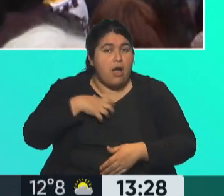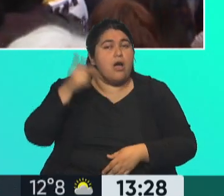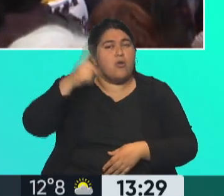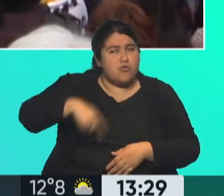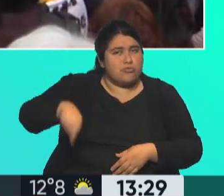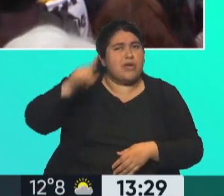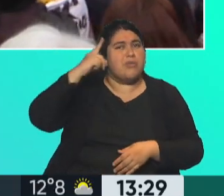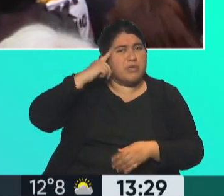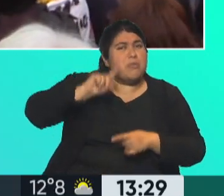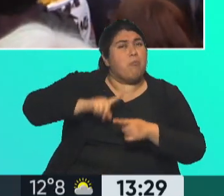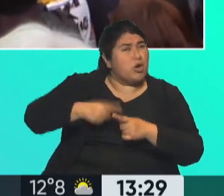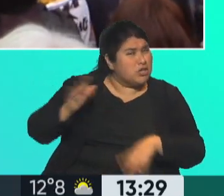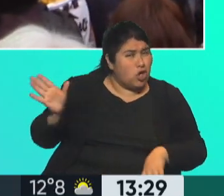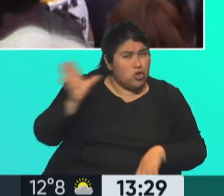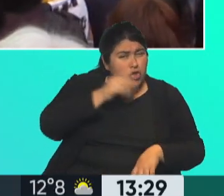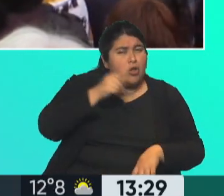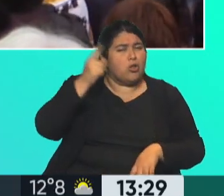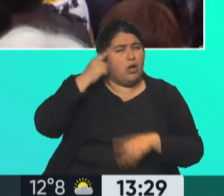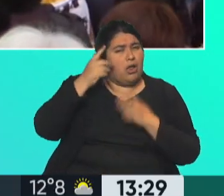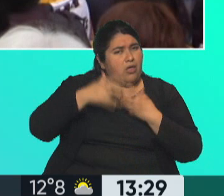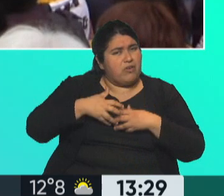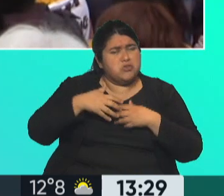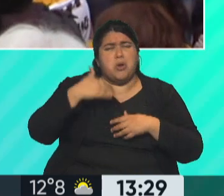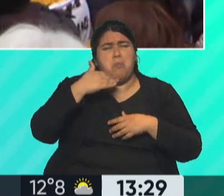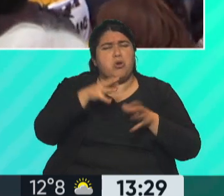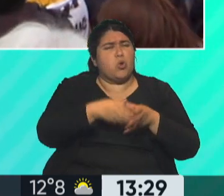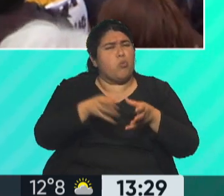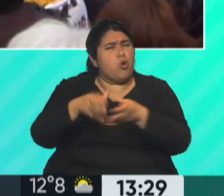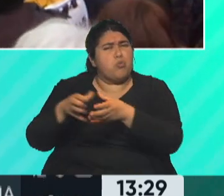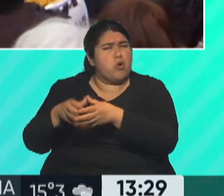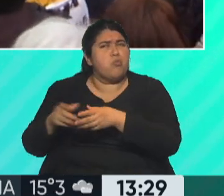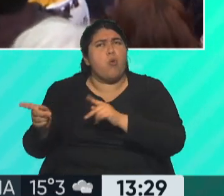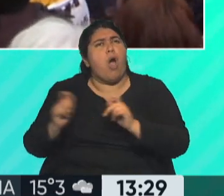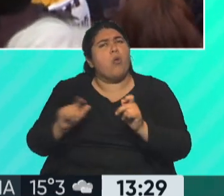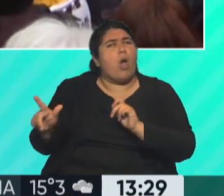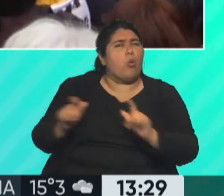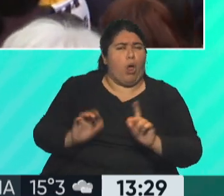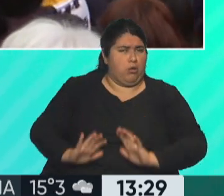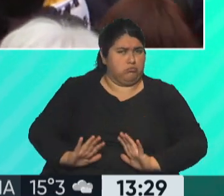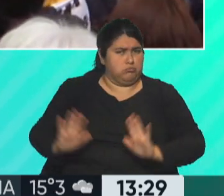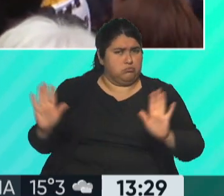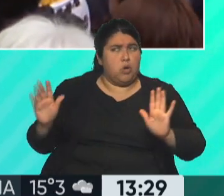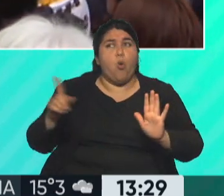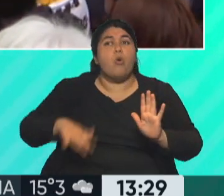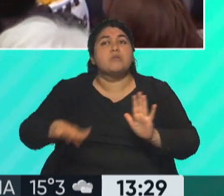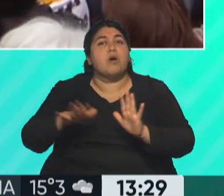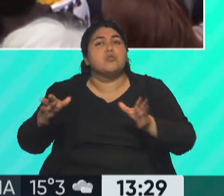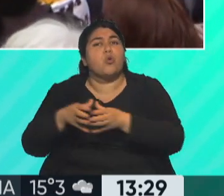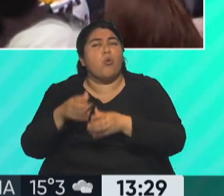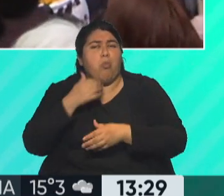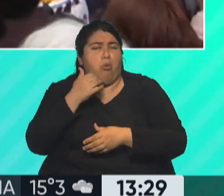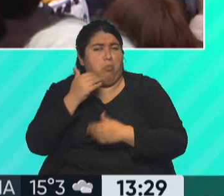argentina, más allá de qué partido pertenezcan o de qué agrupación, ya no, o qué espacio político, por así